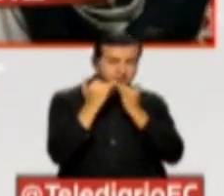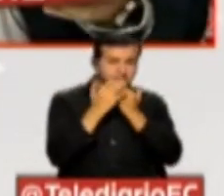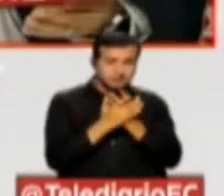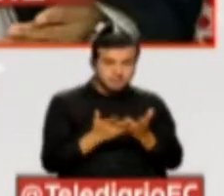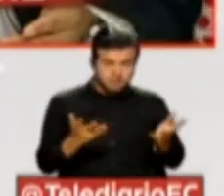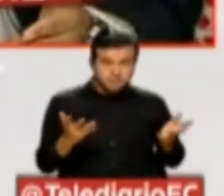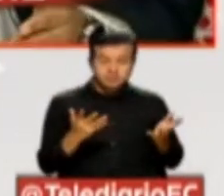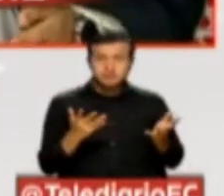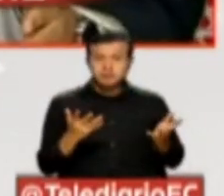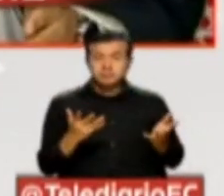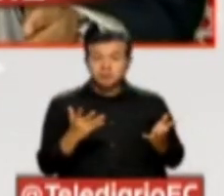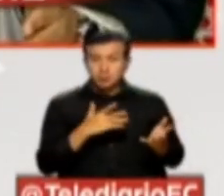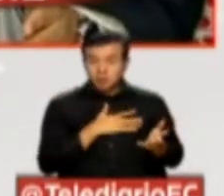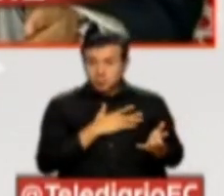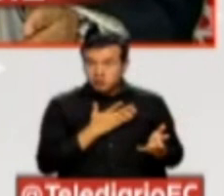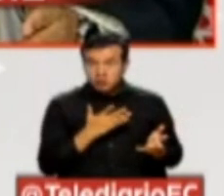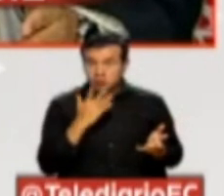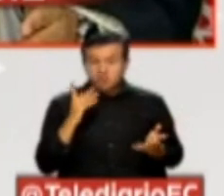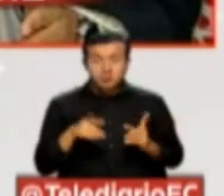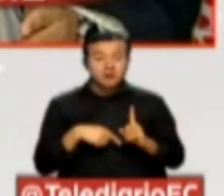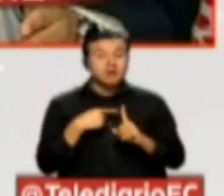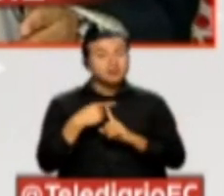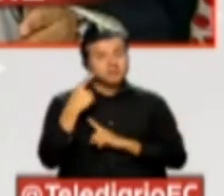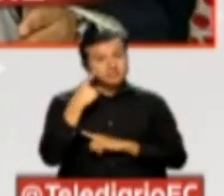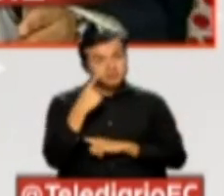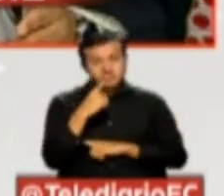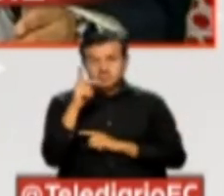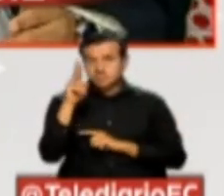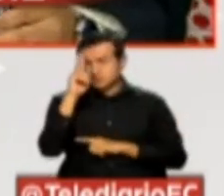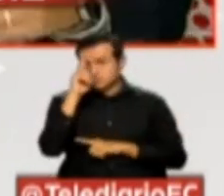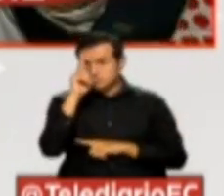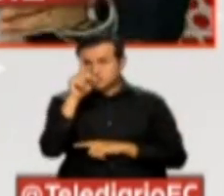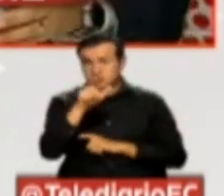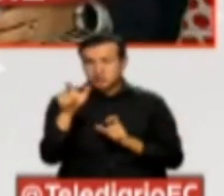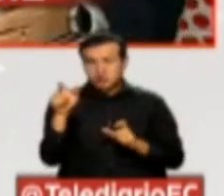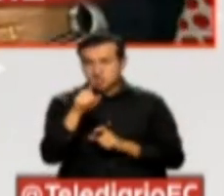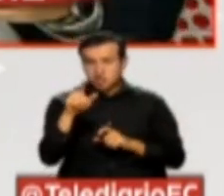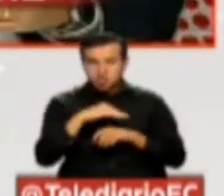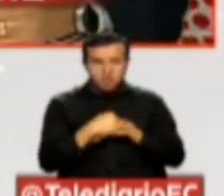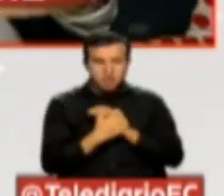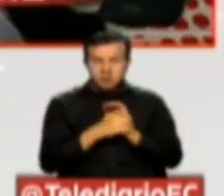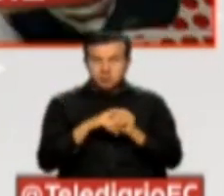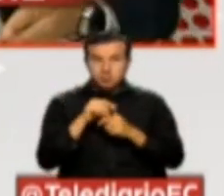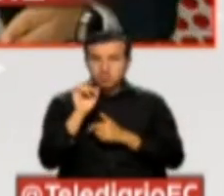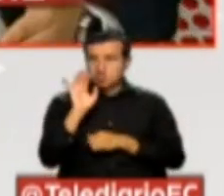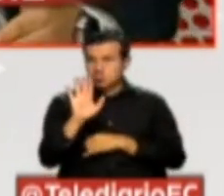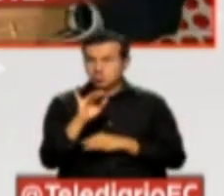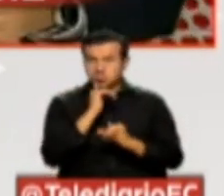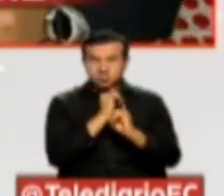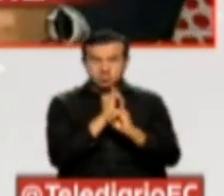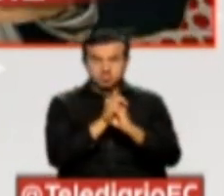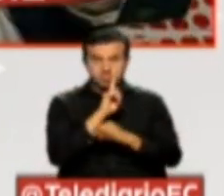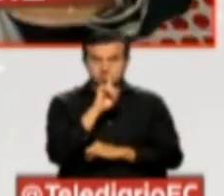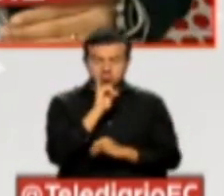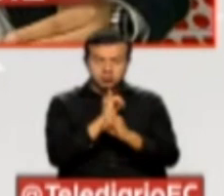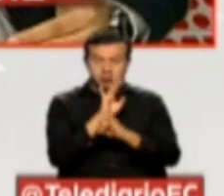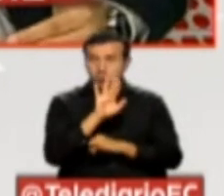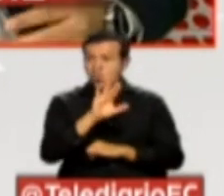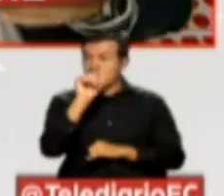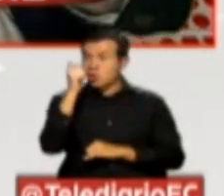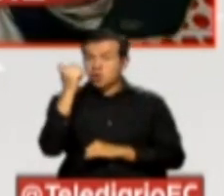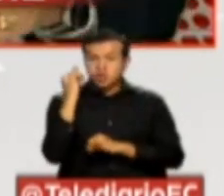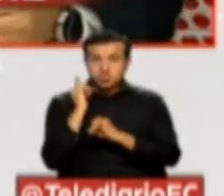genera desconfianza, sumado a un posible tráfico de influencias. Que una persona de la misma institución o de otra